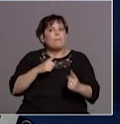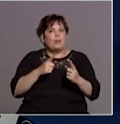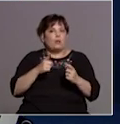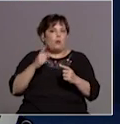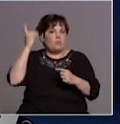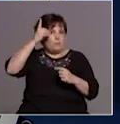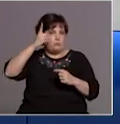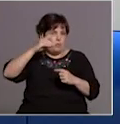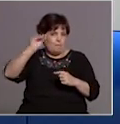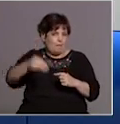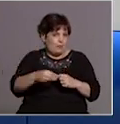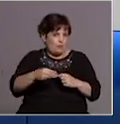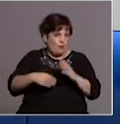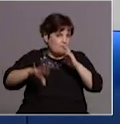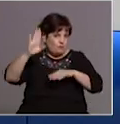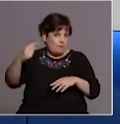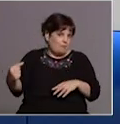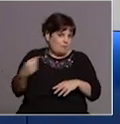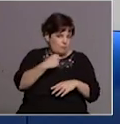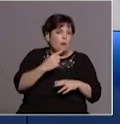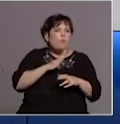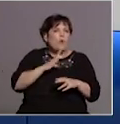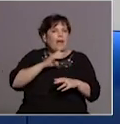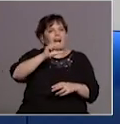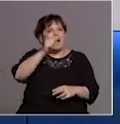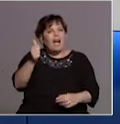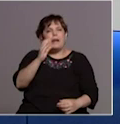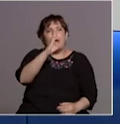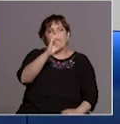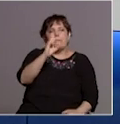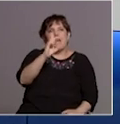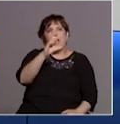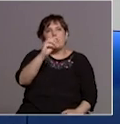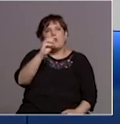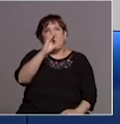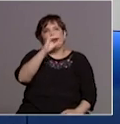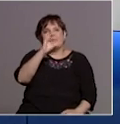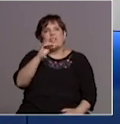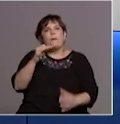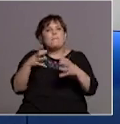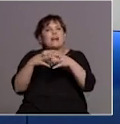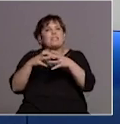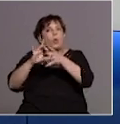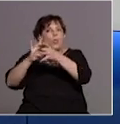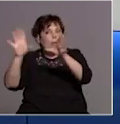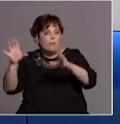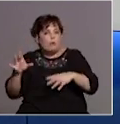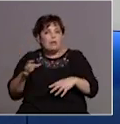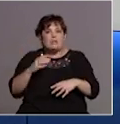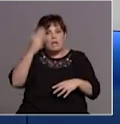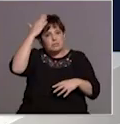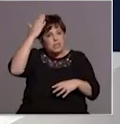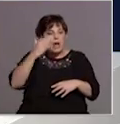hace poco que es la de diputado donde emerge la figura de nancy pelosi desde el partido demócrata y hay quienes dicen ojo que donde